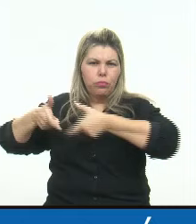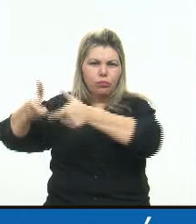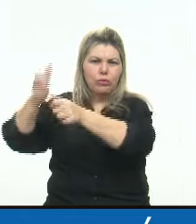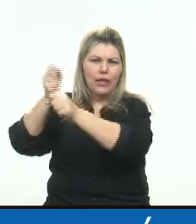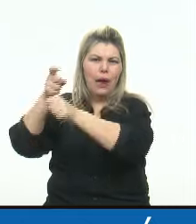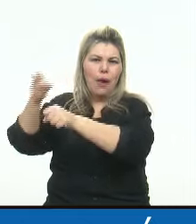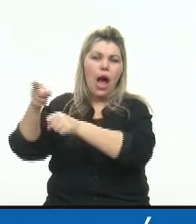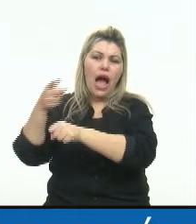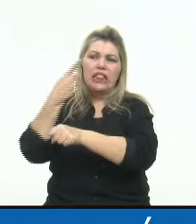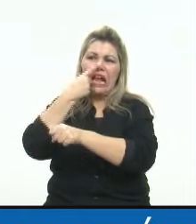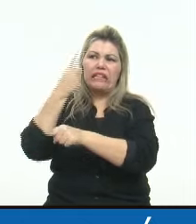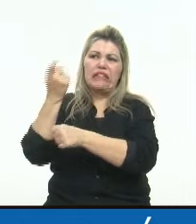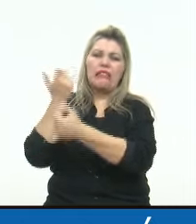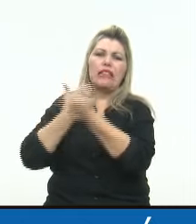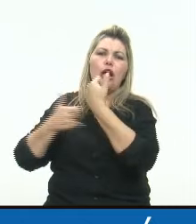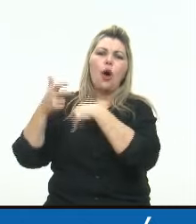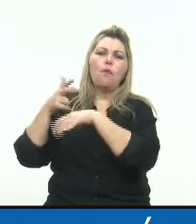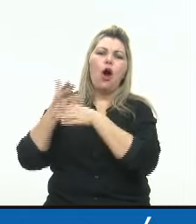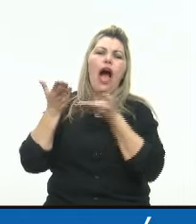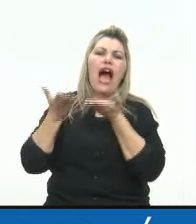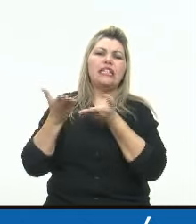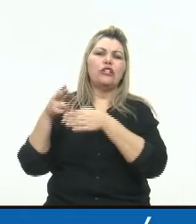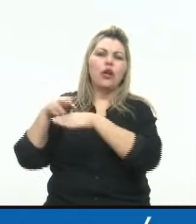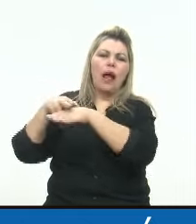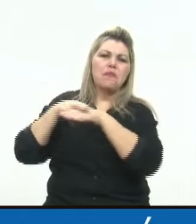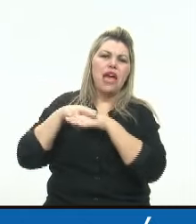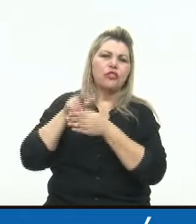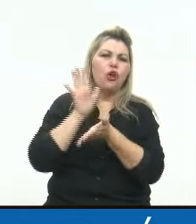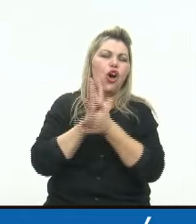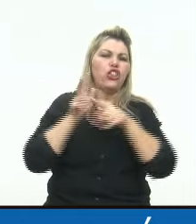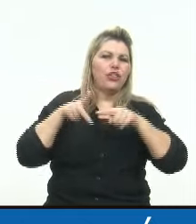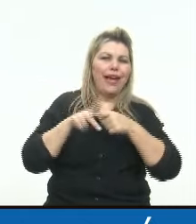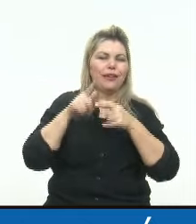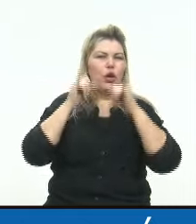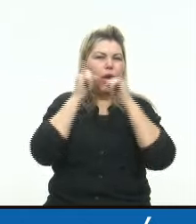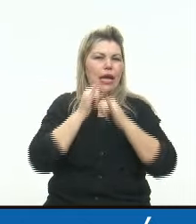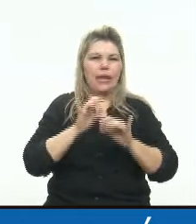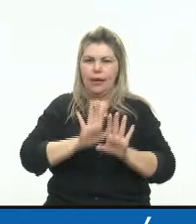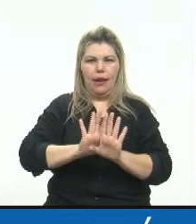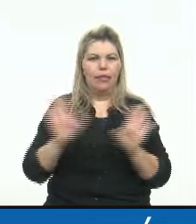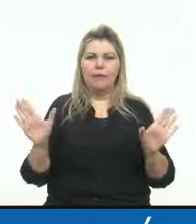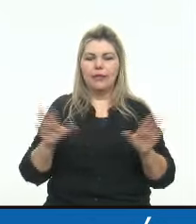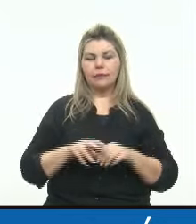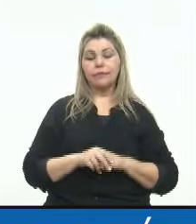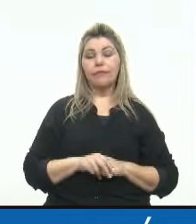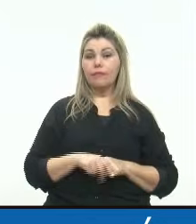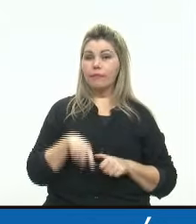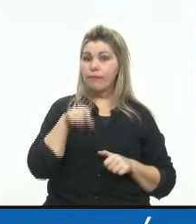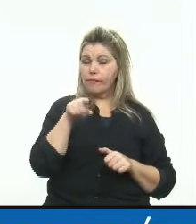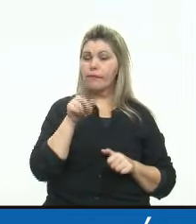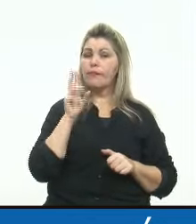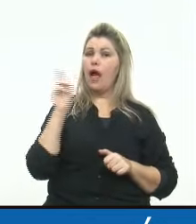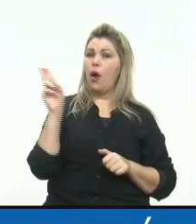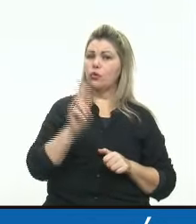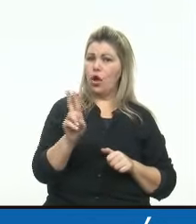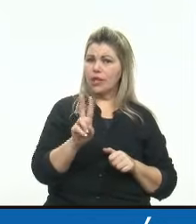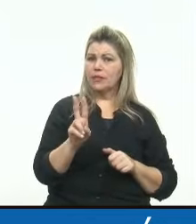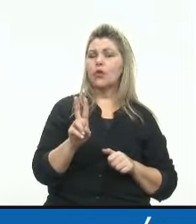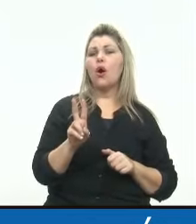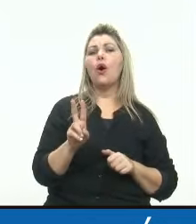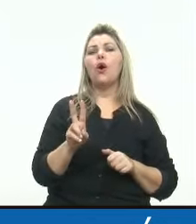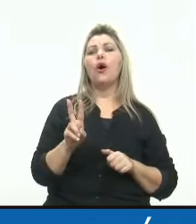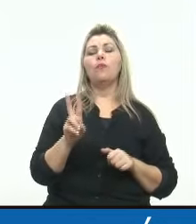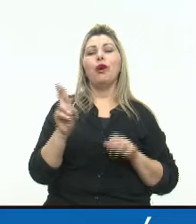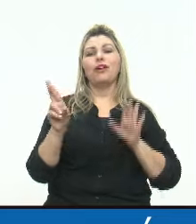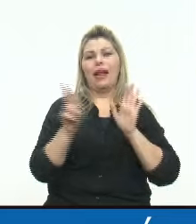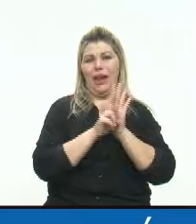sobre la hidrovía. Esto es un asesoramiento técnico de ingeniería. En este sentido, se autorizó por resolución a